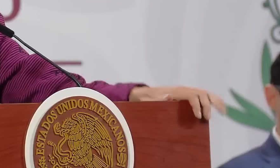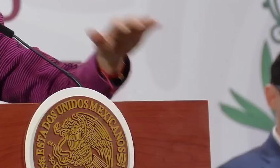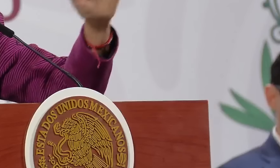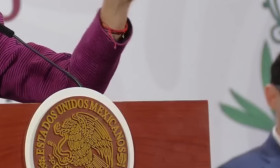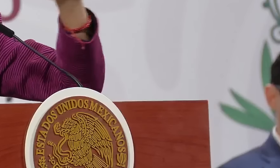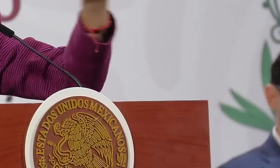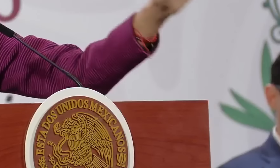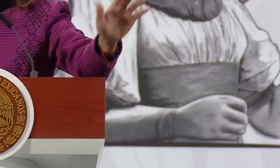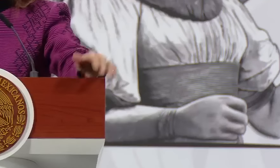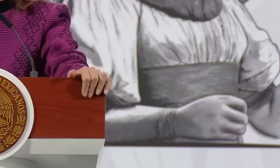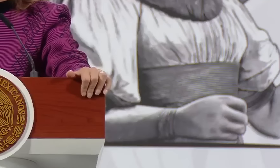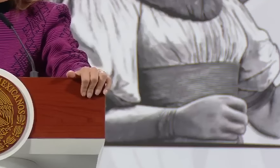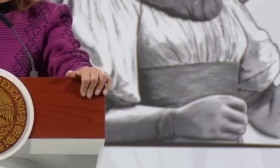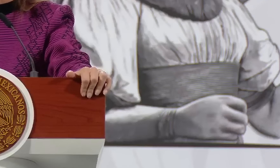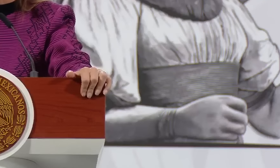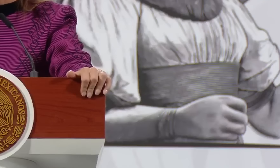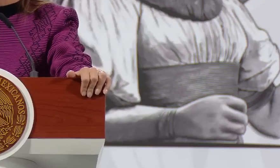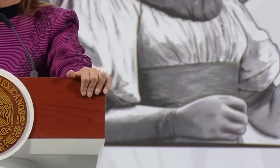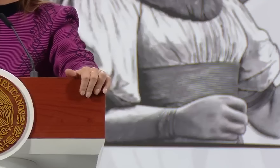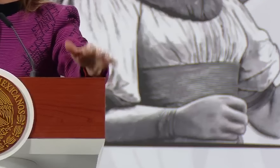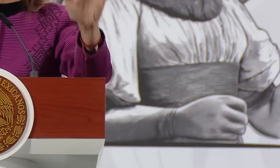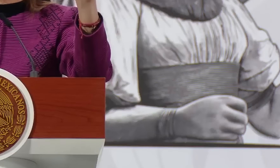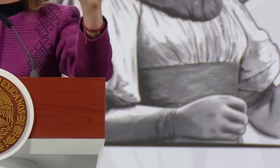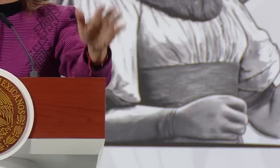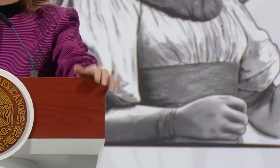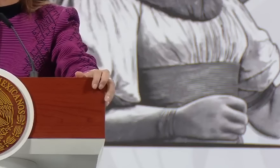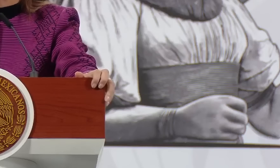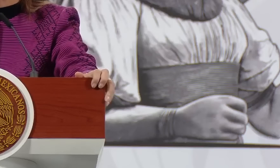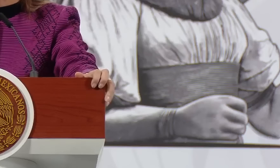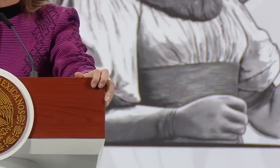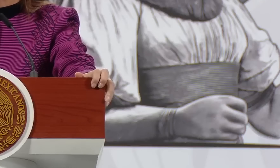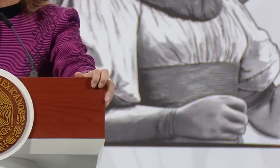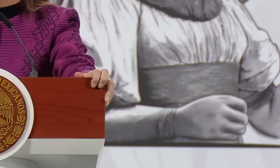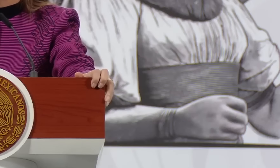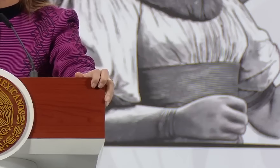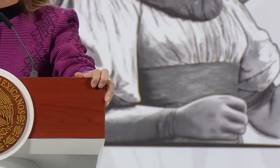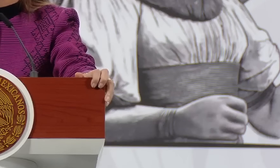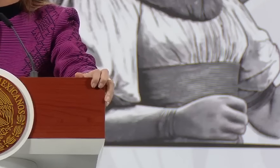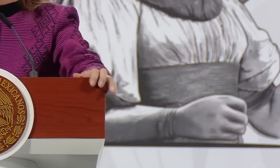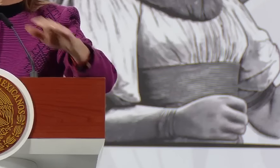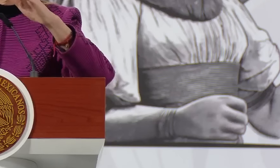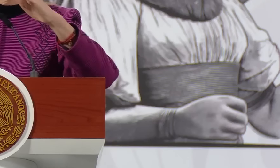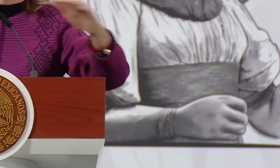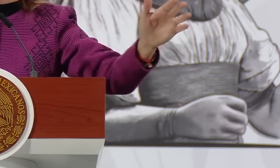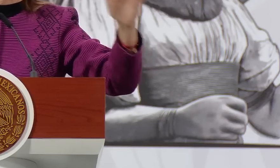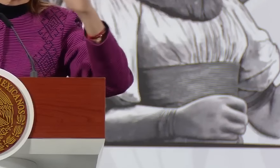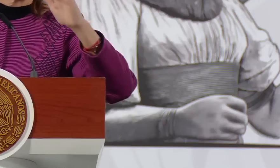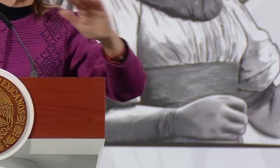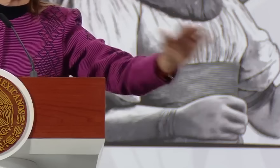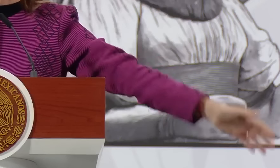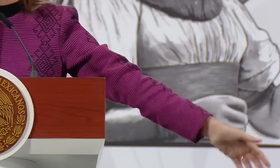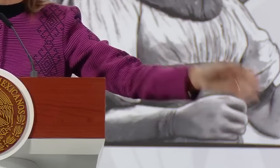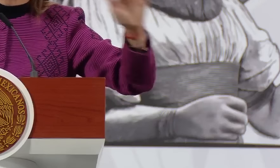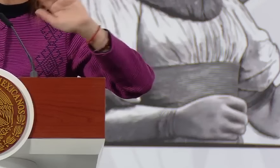una televisora hablando todo el día contra nosotros. Si eso no fuera libertad de expresión, pues imagínense. Entonces aquí hay libertad de expresión, libertad